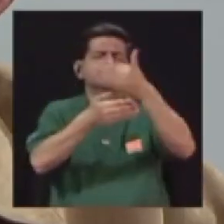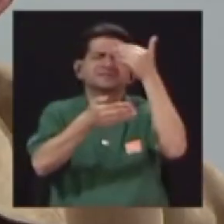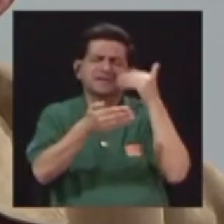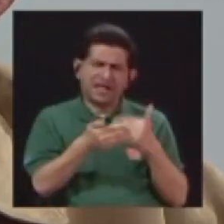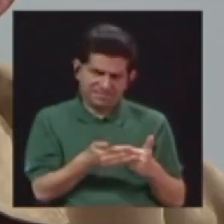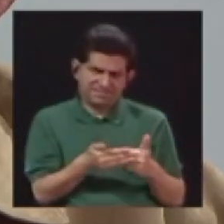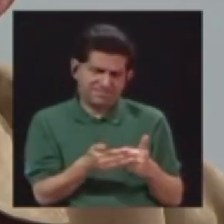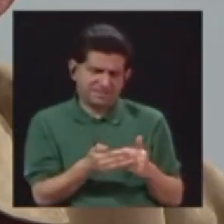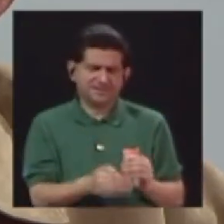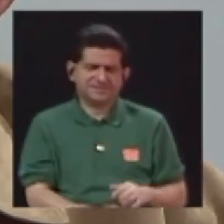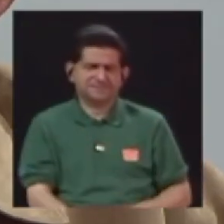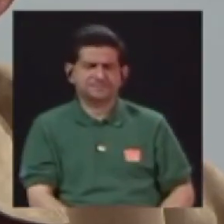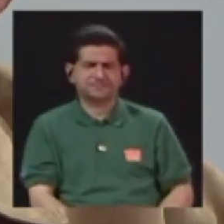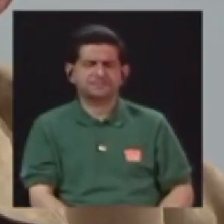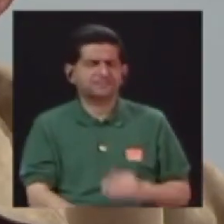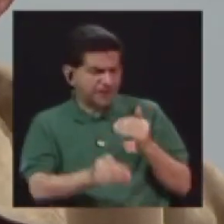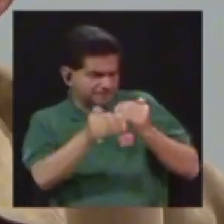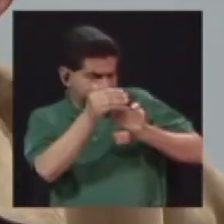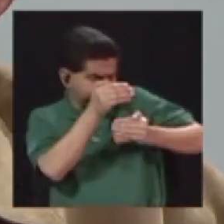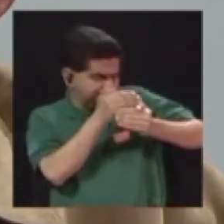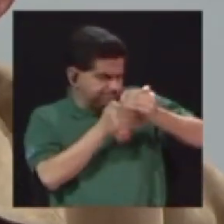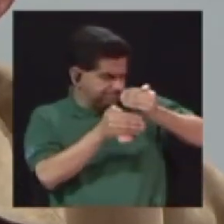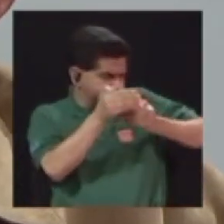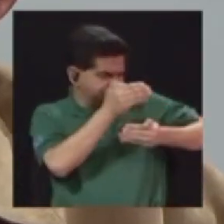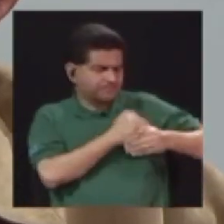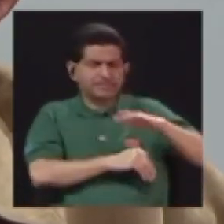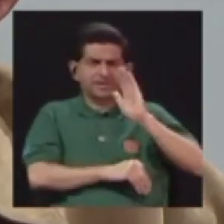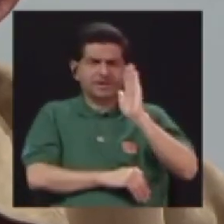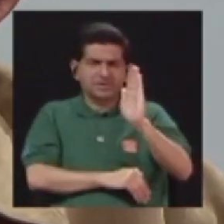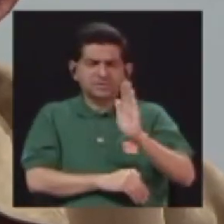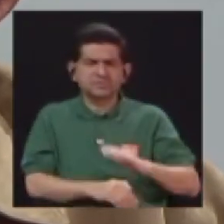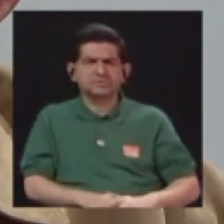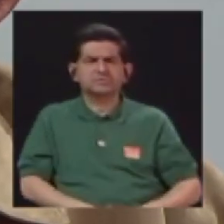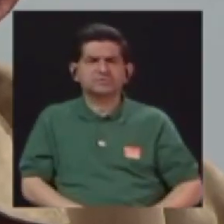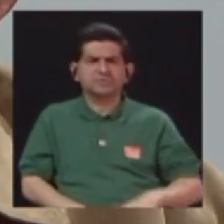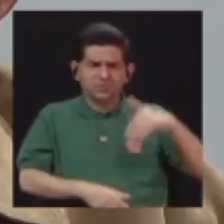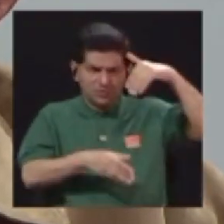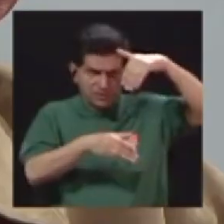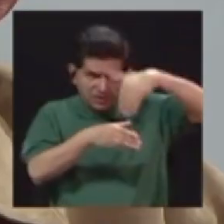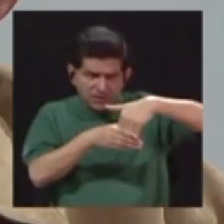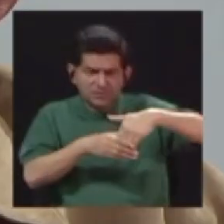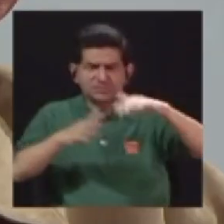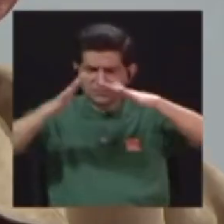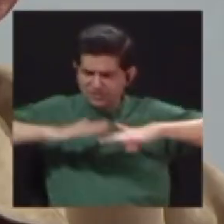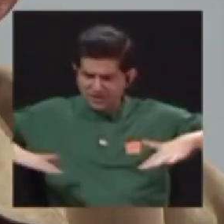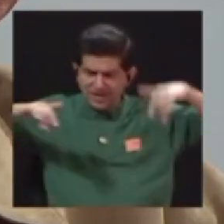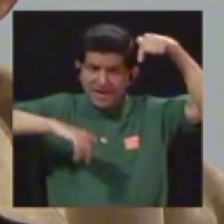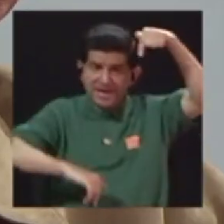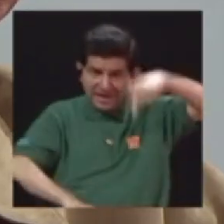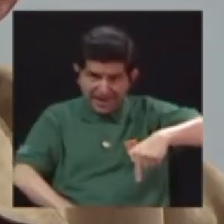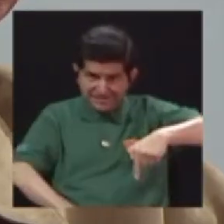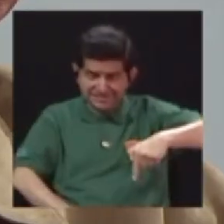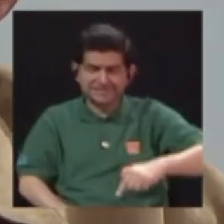eso, regresemos un poco a su integración a este campus, en el cual ya tiene